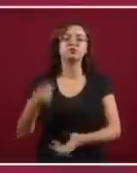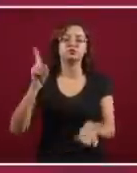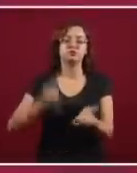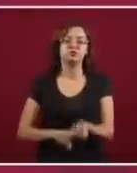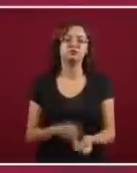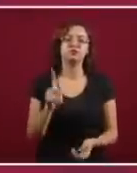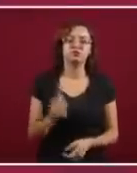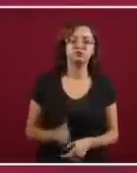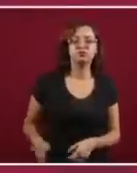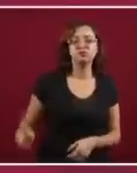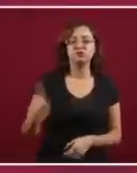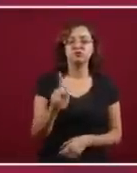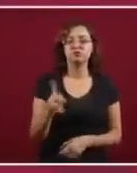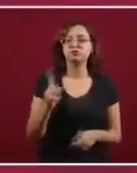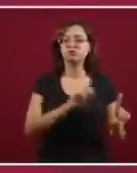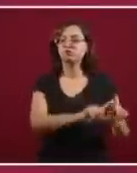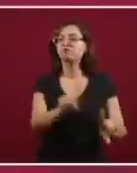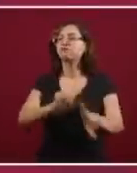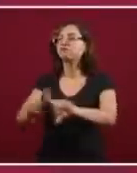en nuestros pueblos